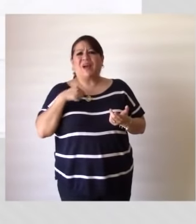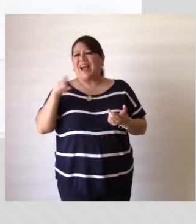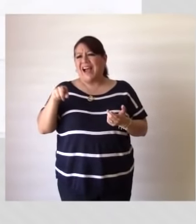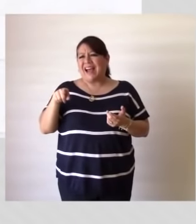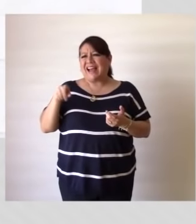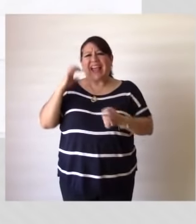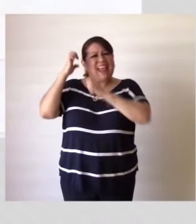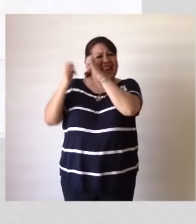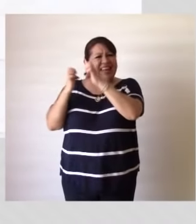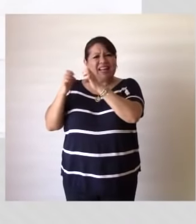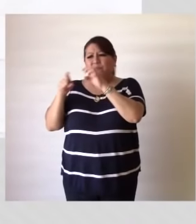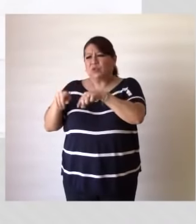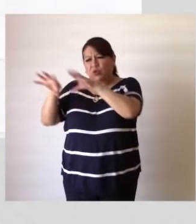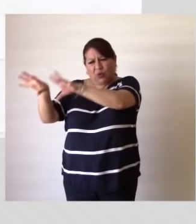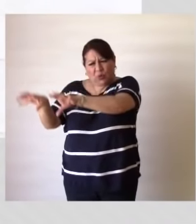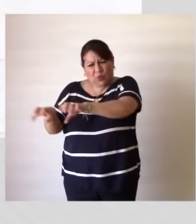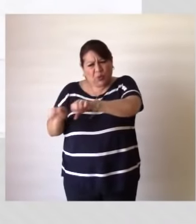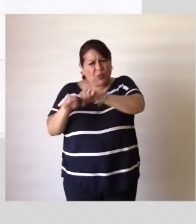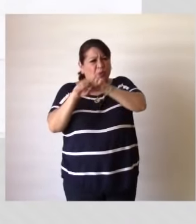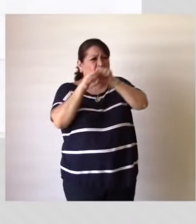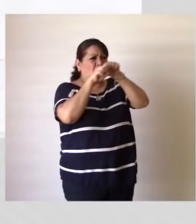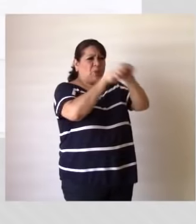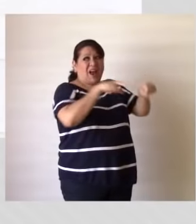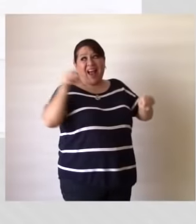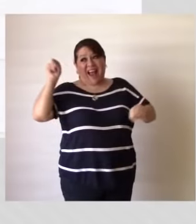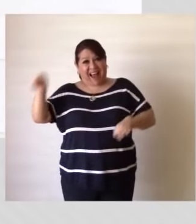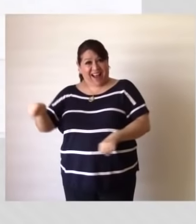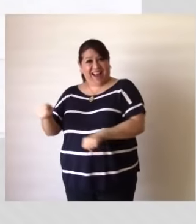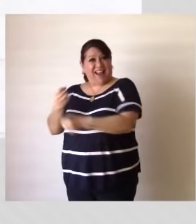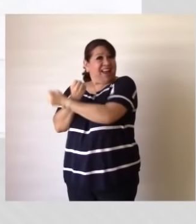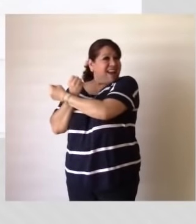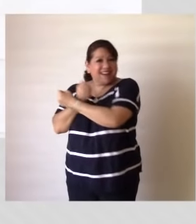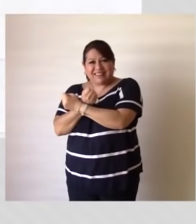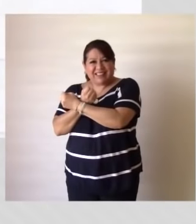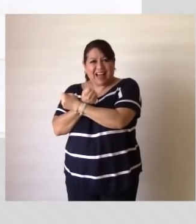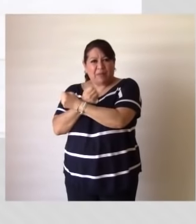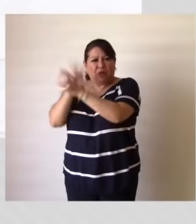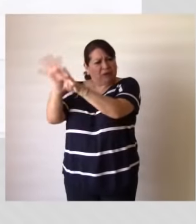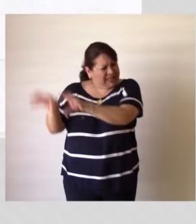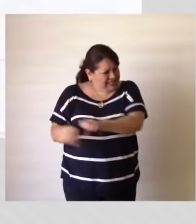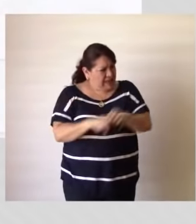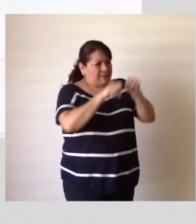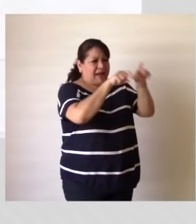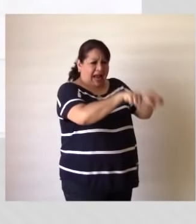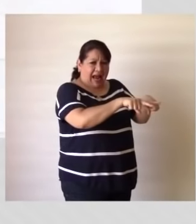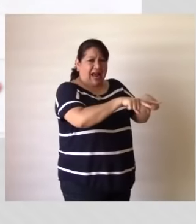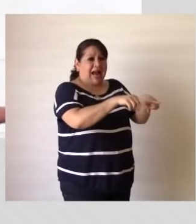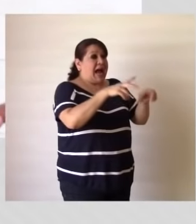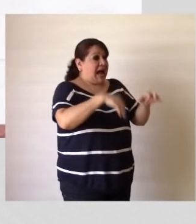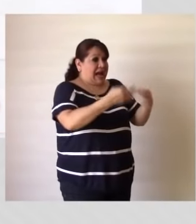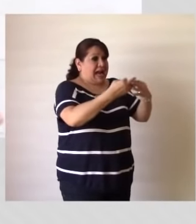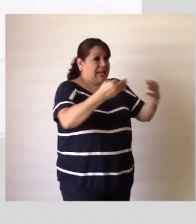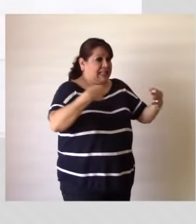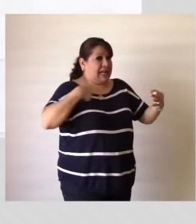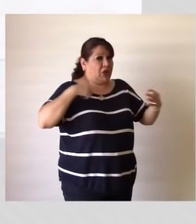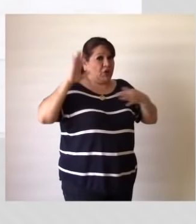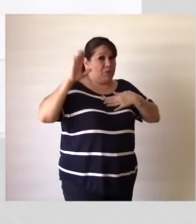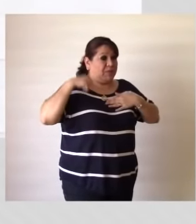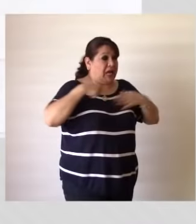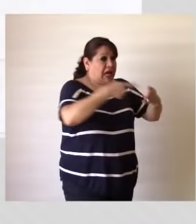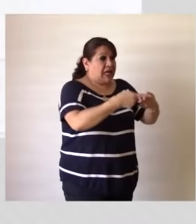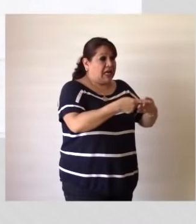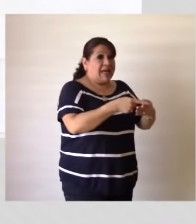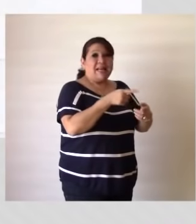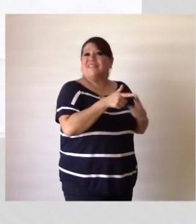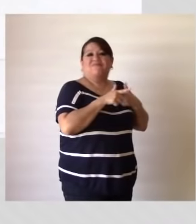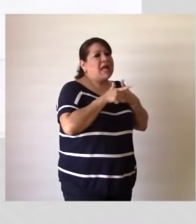ser mejor tratados van a tener mejores condiciones vas a seguir siendo esclavo pero ya no un esclavo tan maltratado